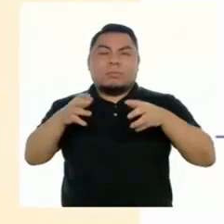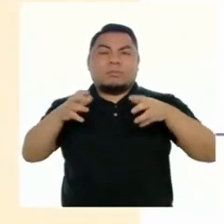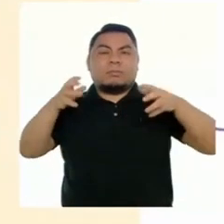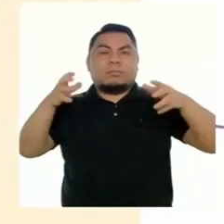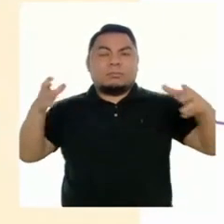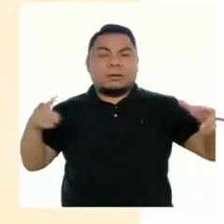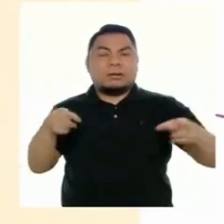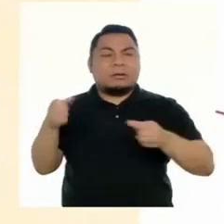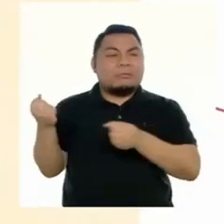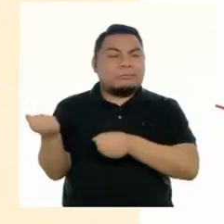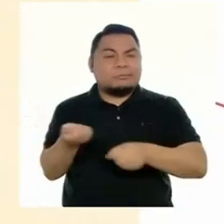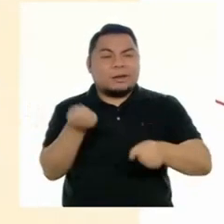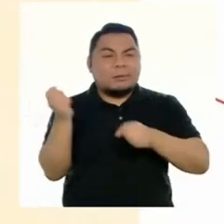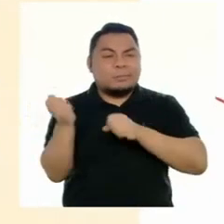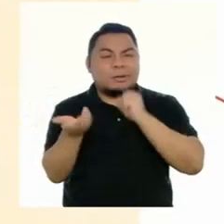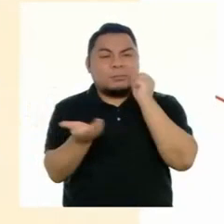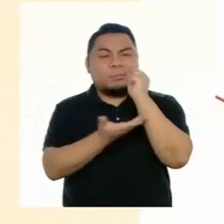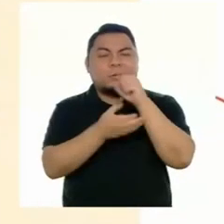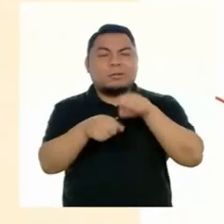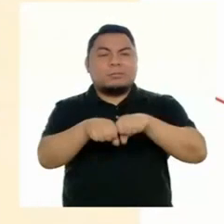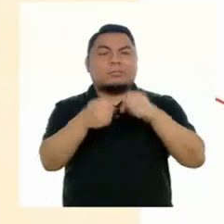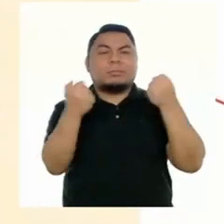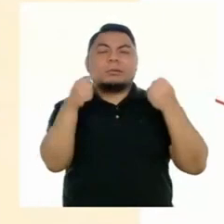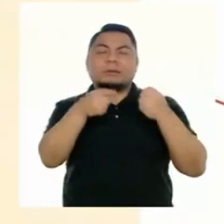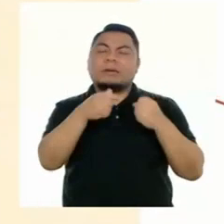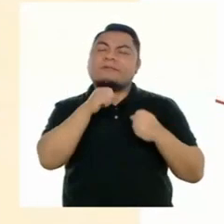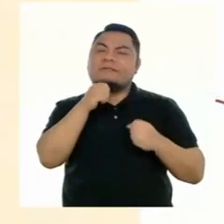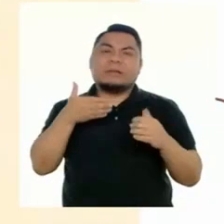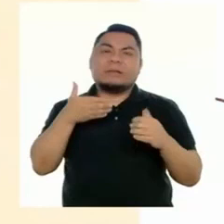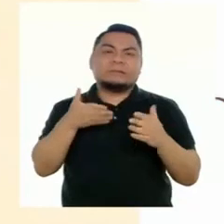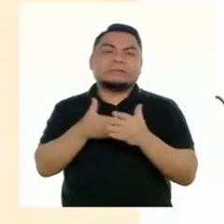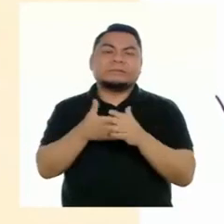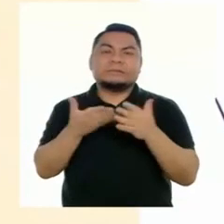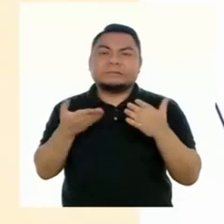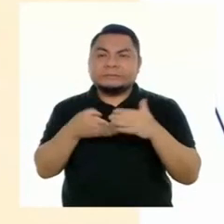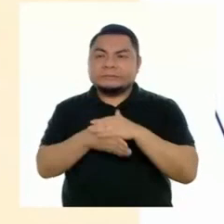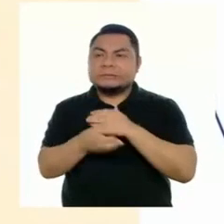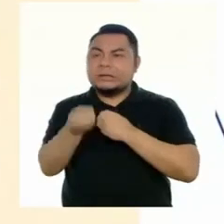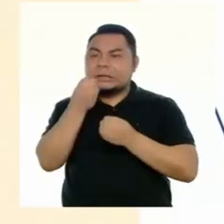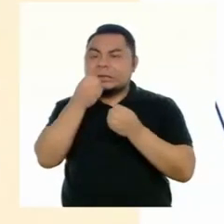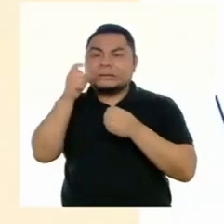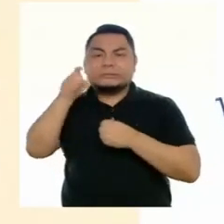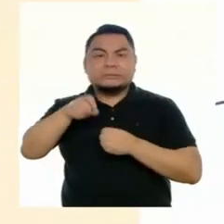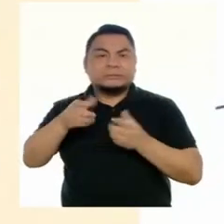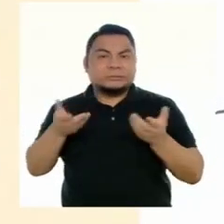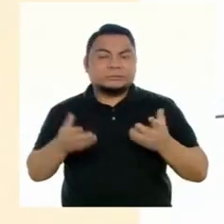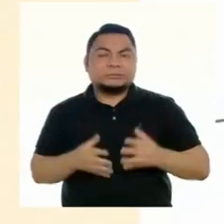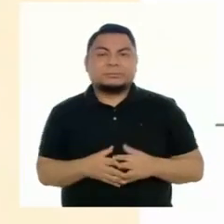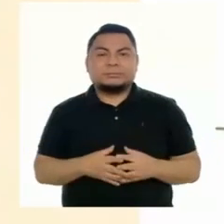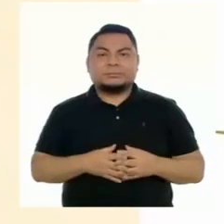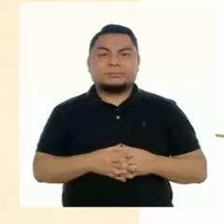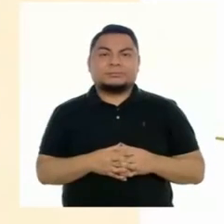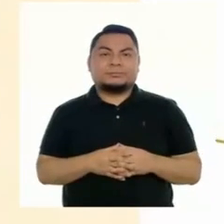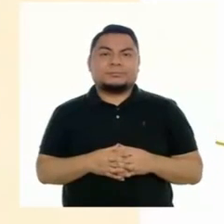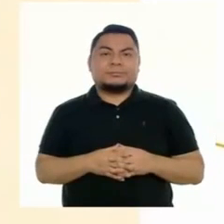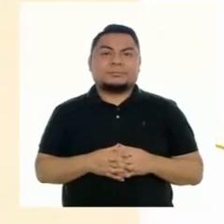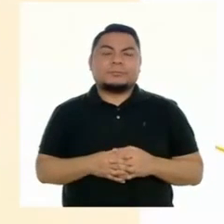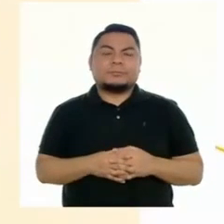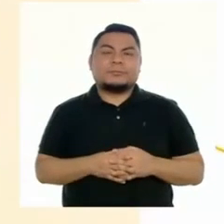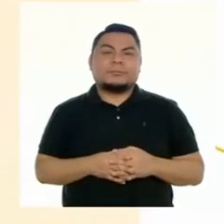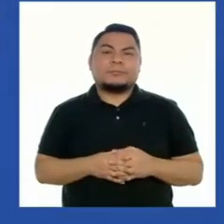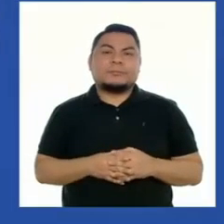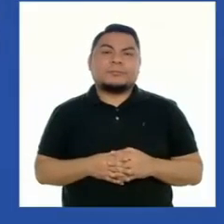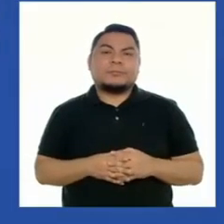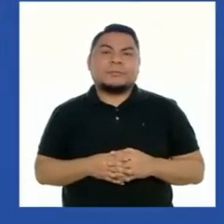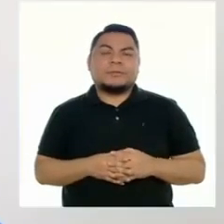prácticas agrícolas no sostenibles, afectan el acceso a las necesidades más básicas.